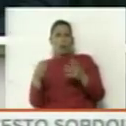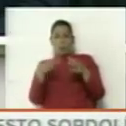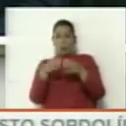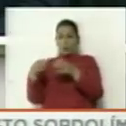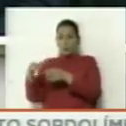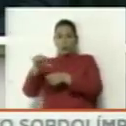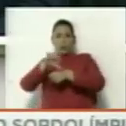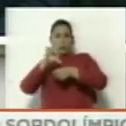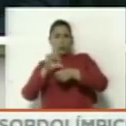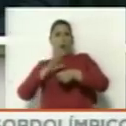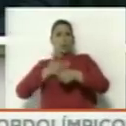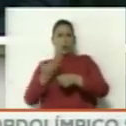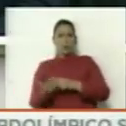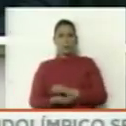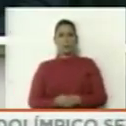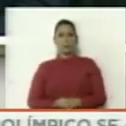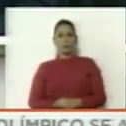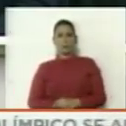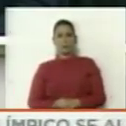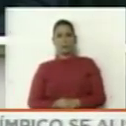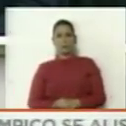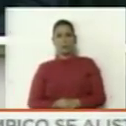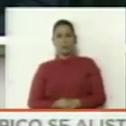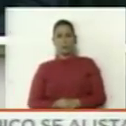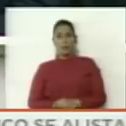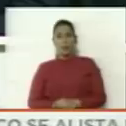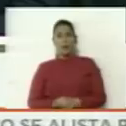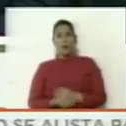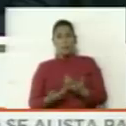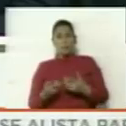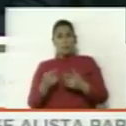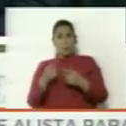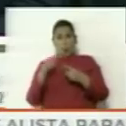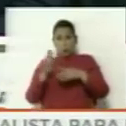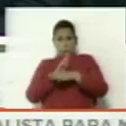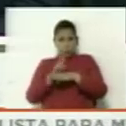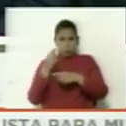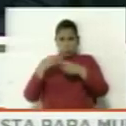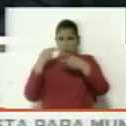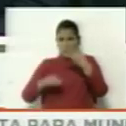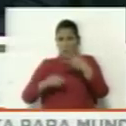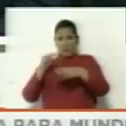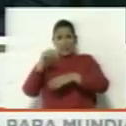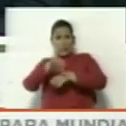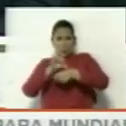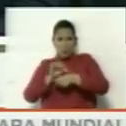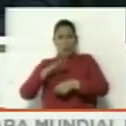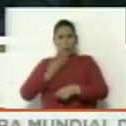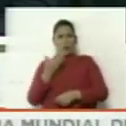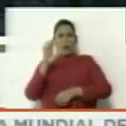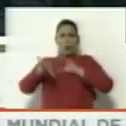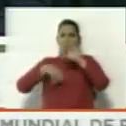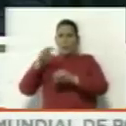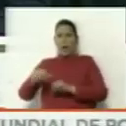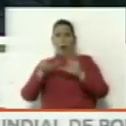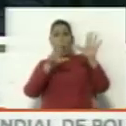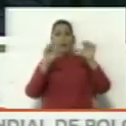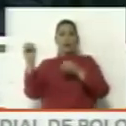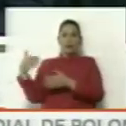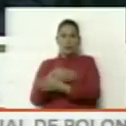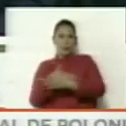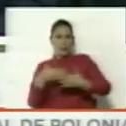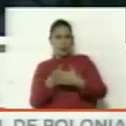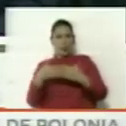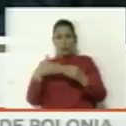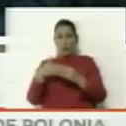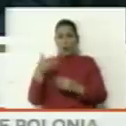cirugía y implementos para cirugía podrían haber sido comprados con los 800 millones de dólares que nos